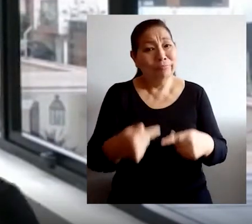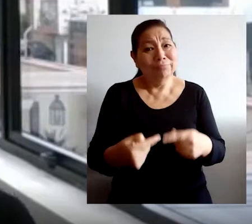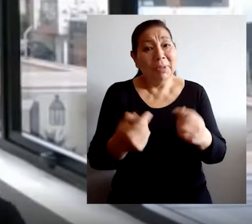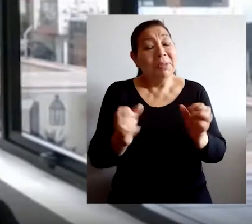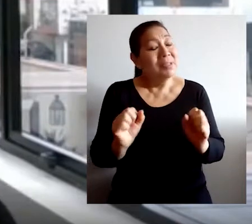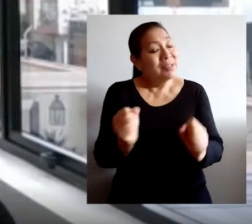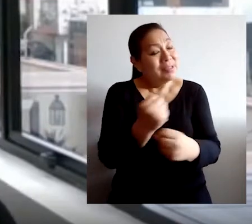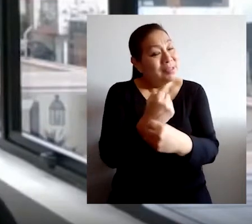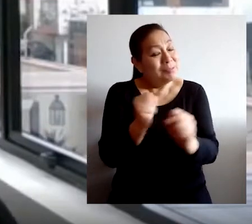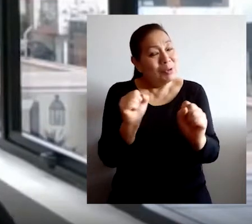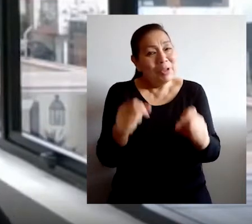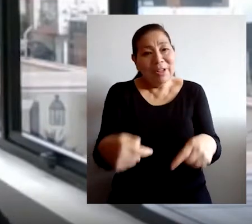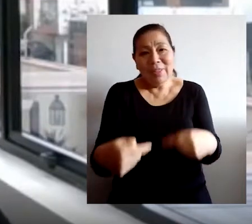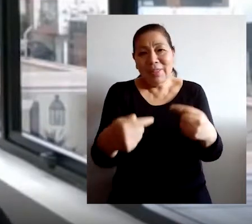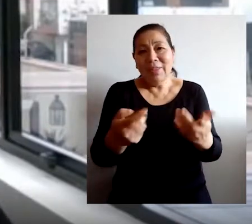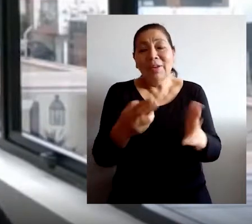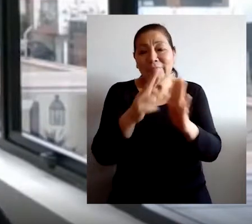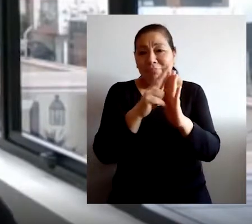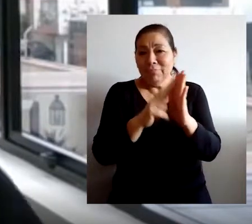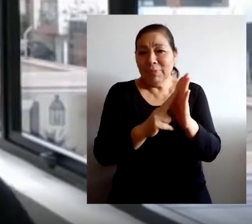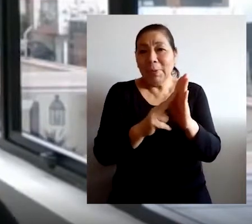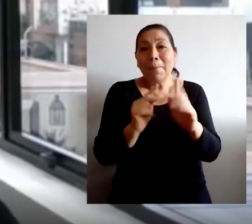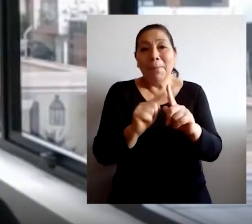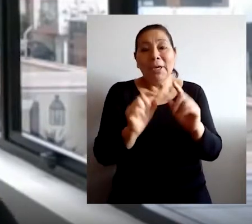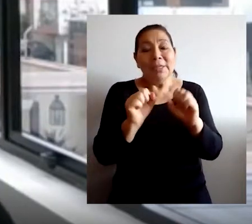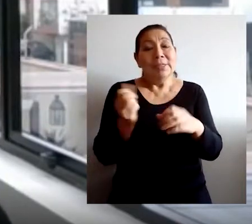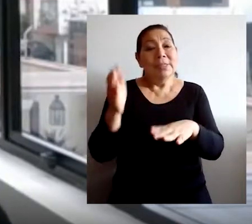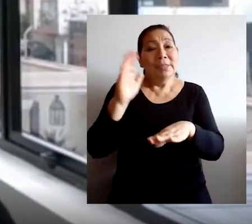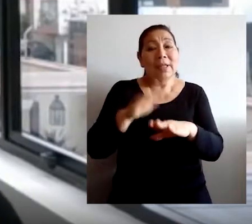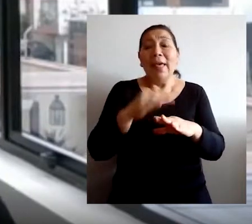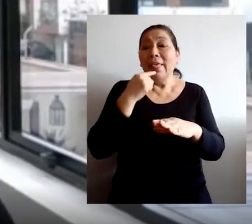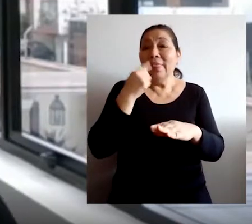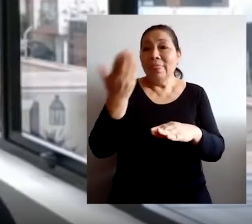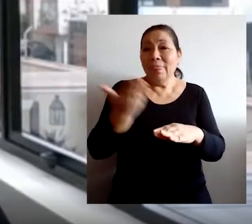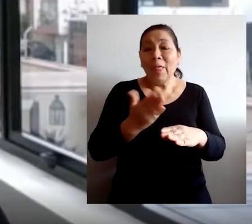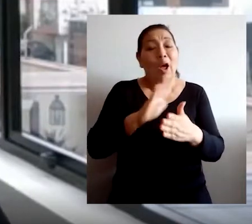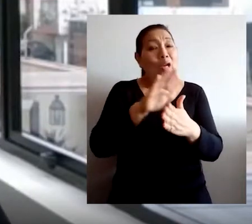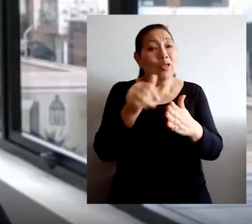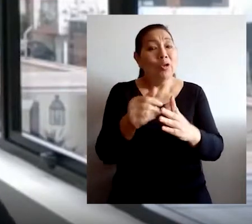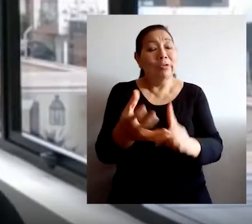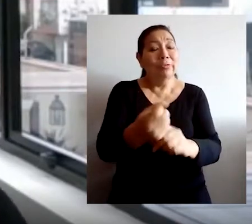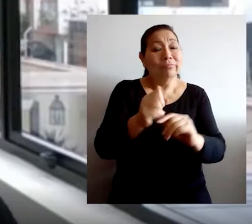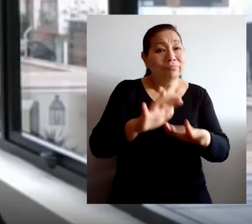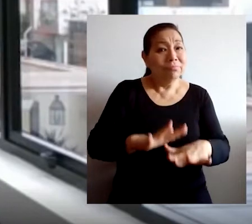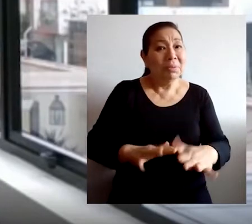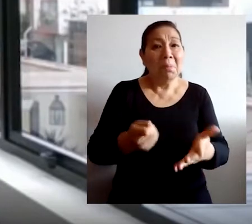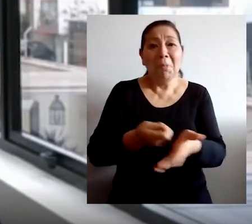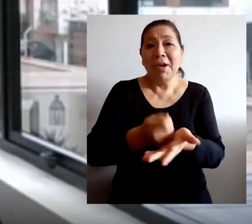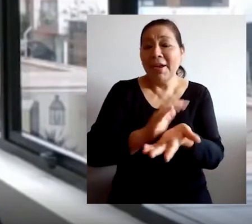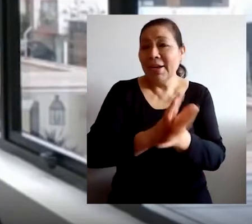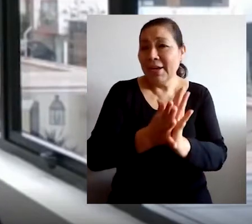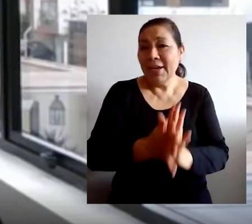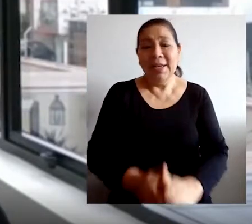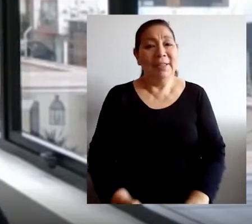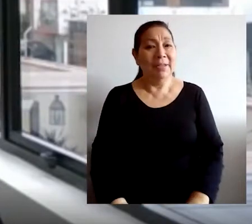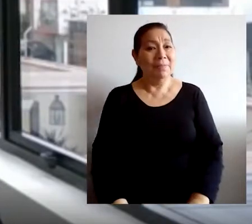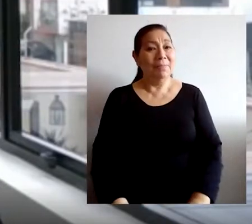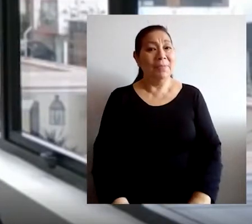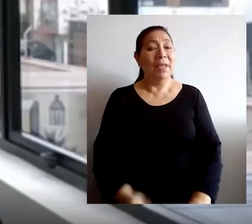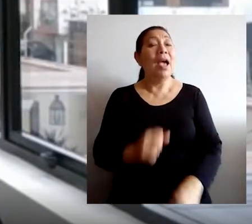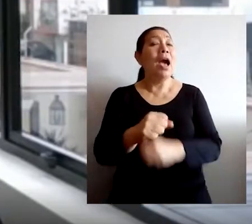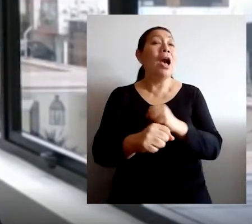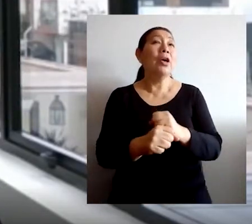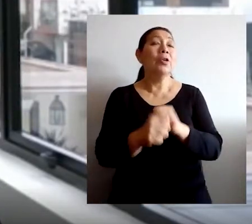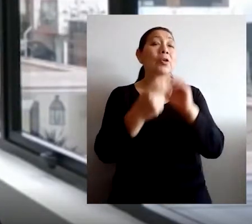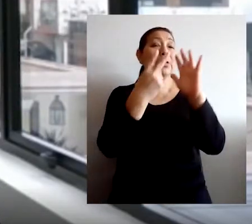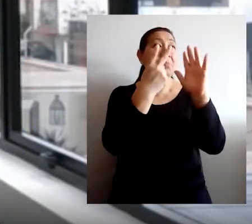discutida, es imposible discutirla, hay una resolución suprema que encima dice que que toma el terreno de manera gratuita. Eso ocurrió en el